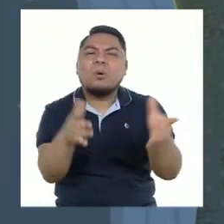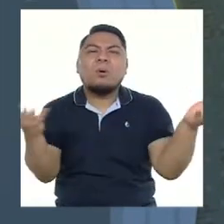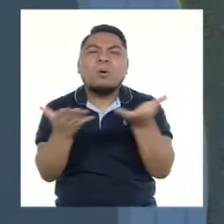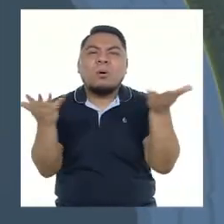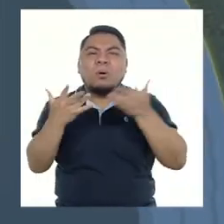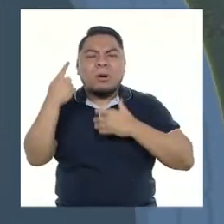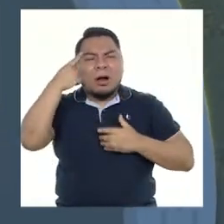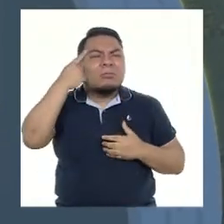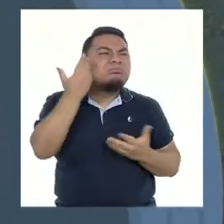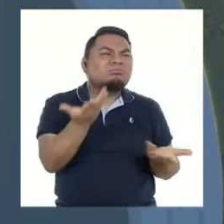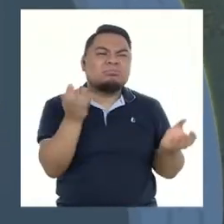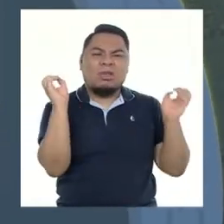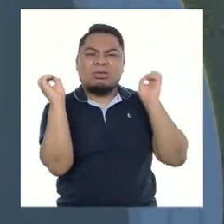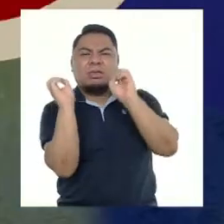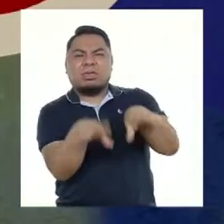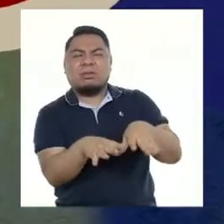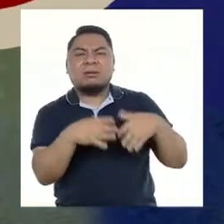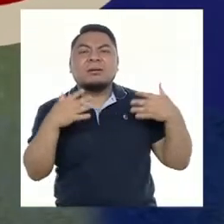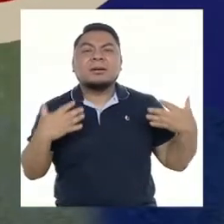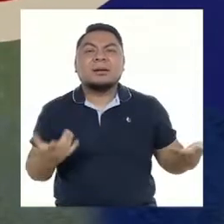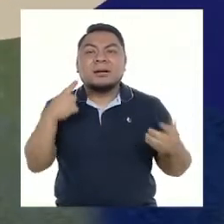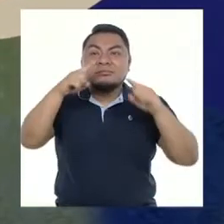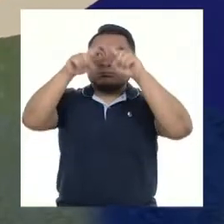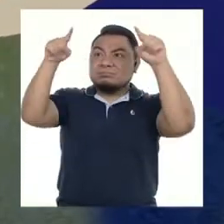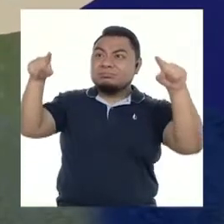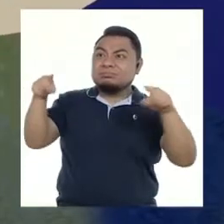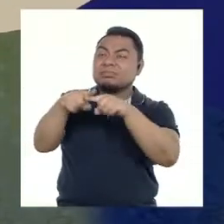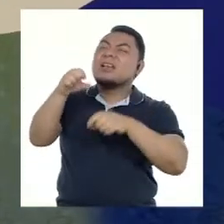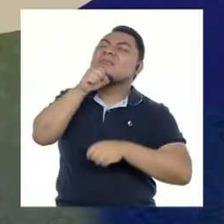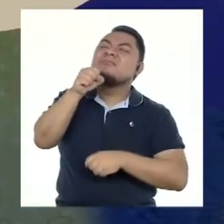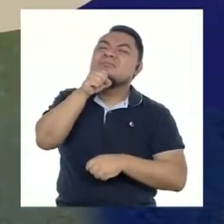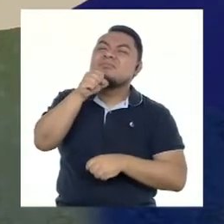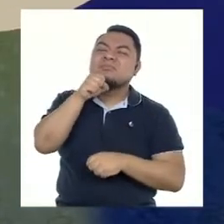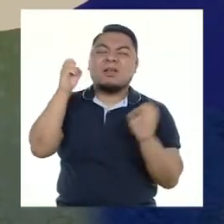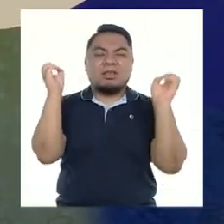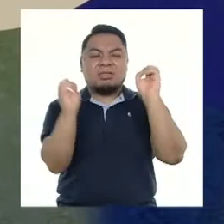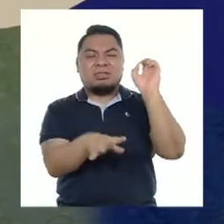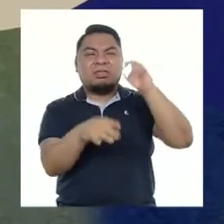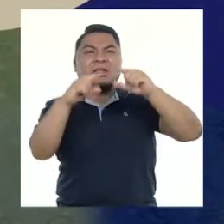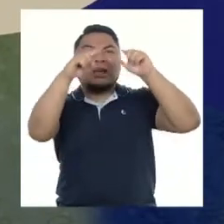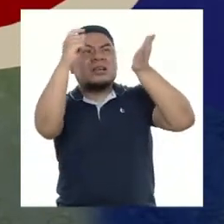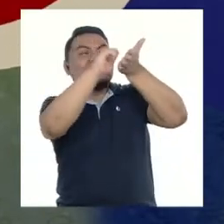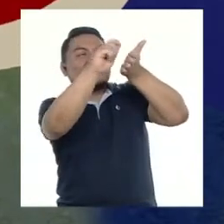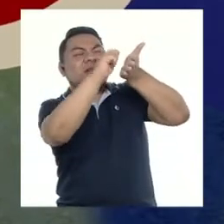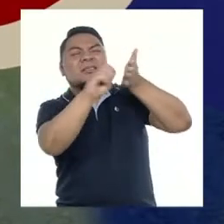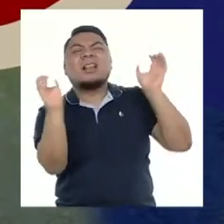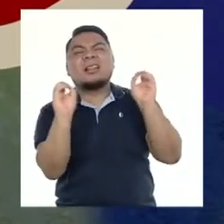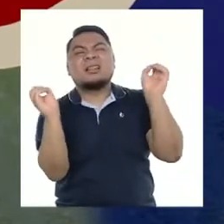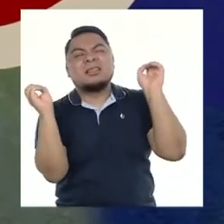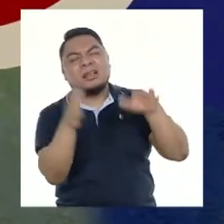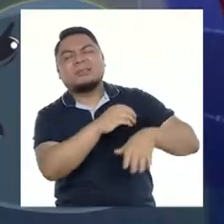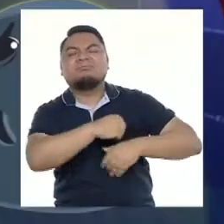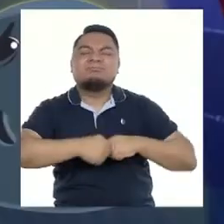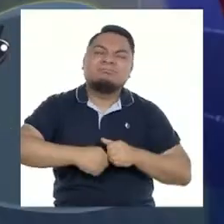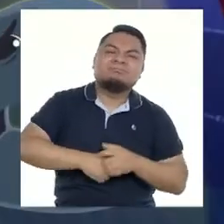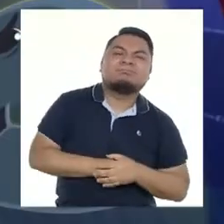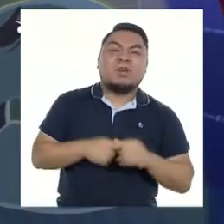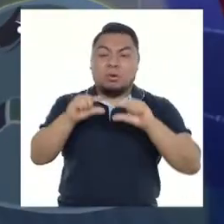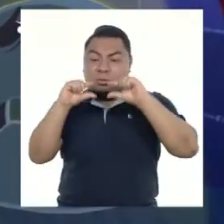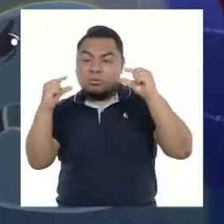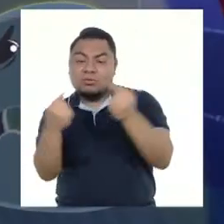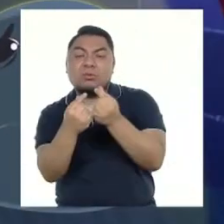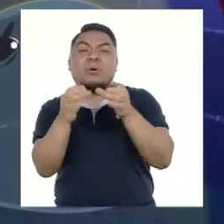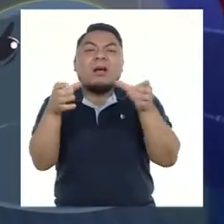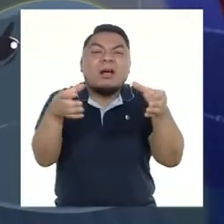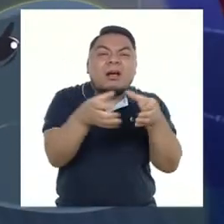donde explorar. Unos letreros viejos, sin nada que decir. Somos la